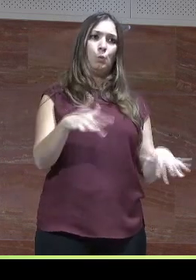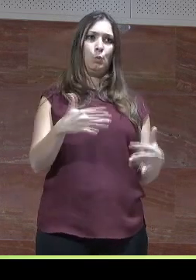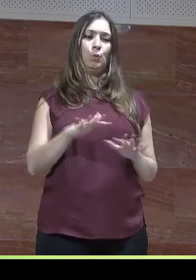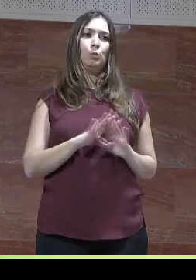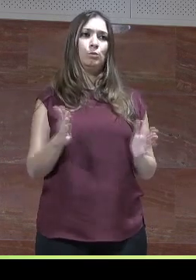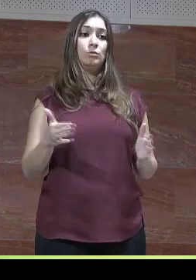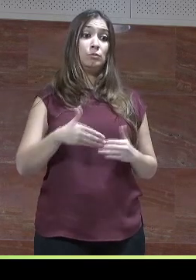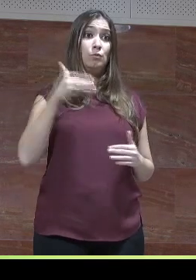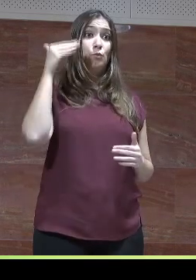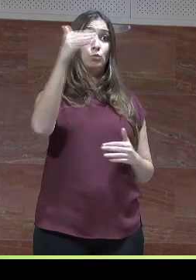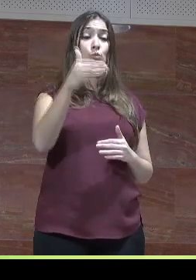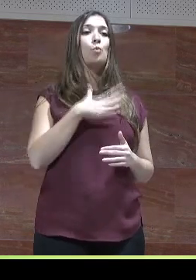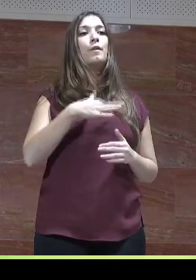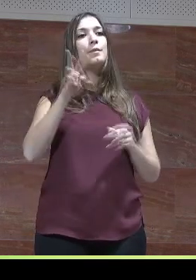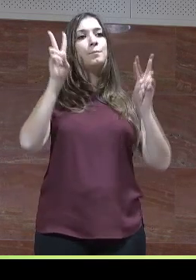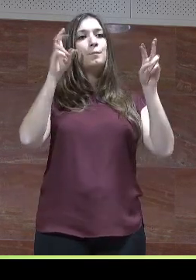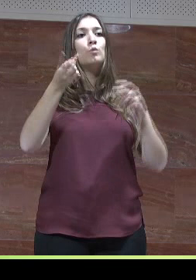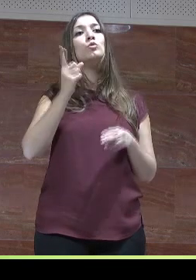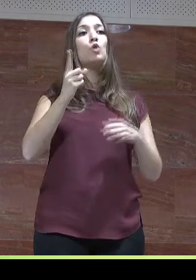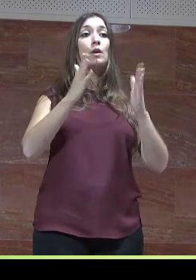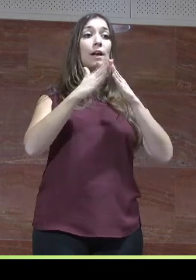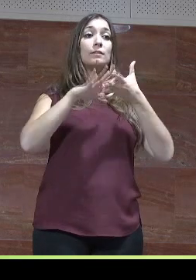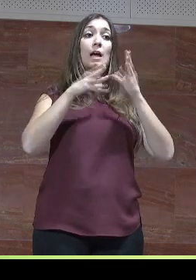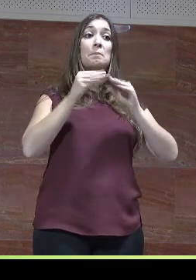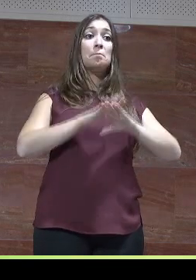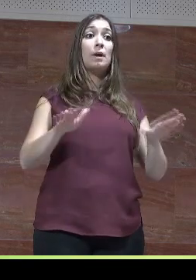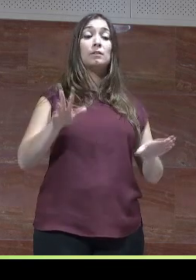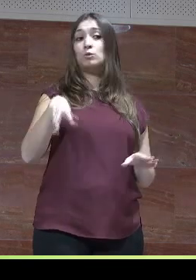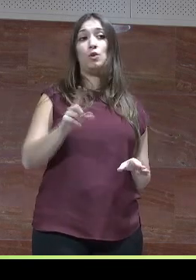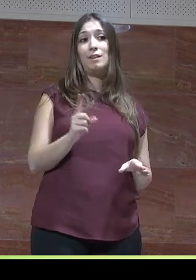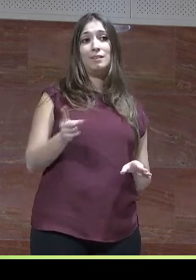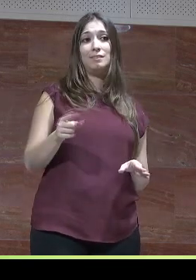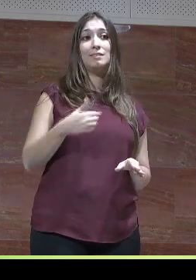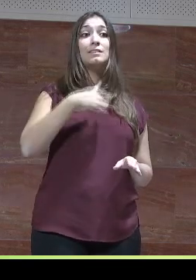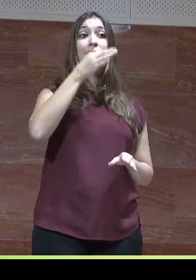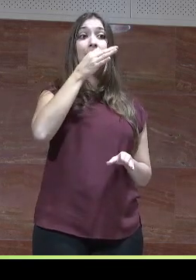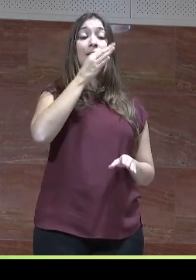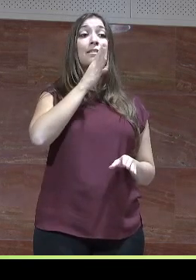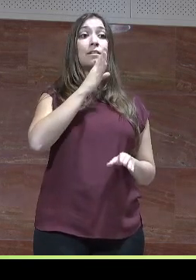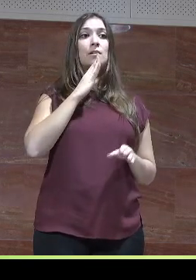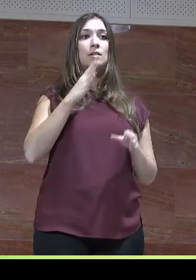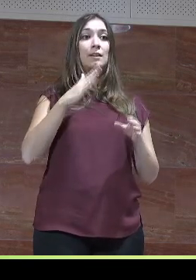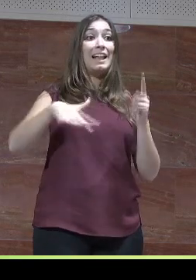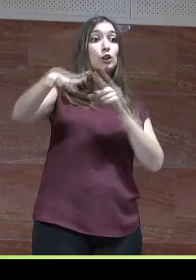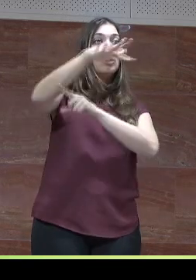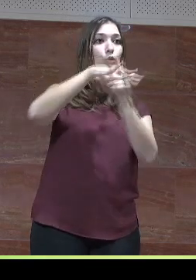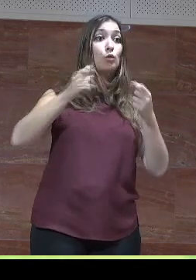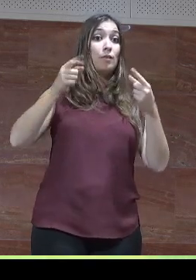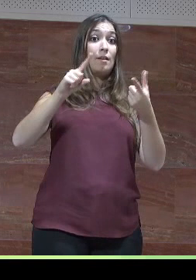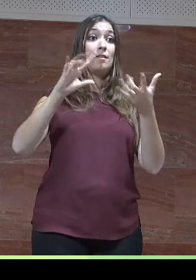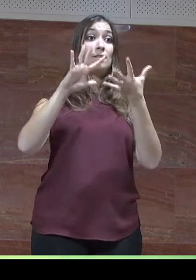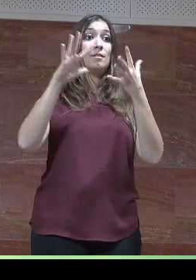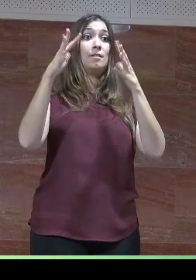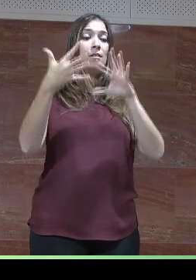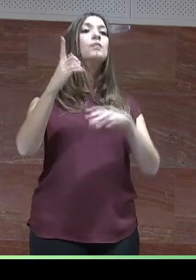que podría ser simplemente la adaptación de una casa. Como os decía al comienzo, esa transformación del entorno